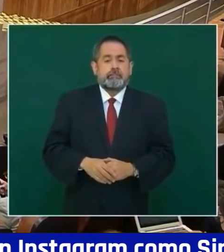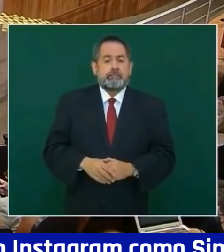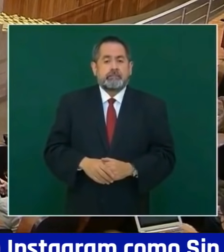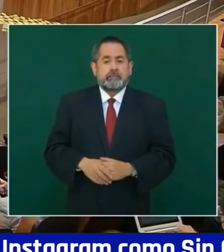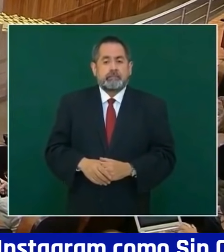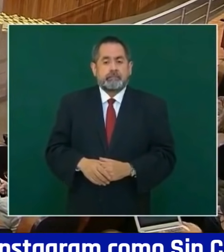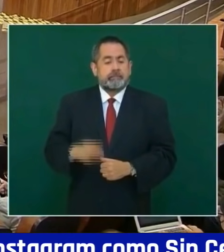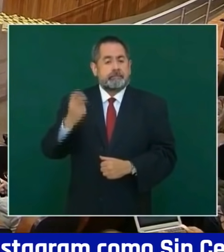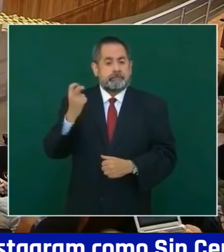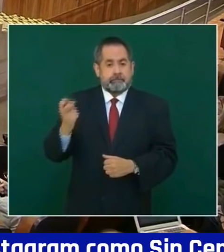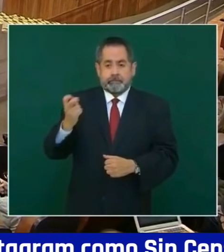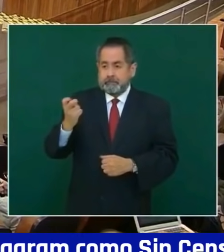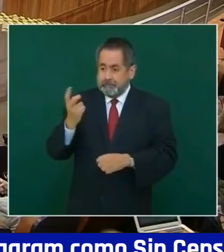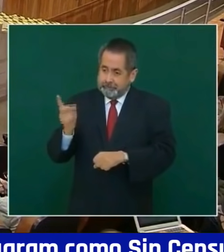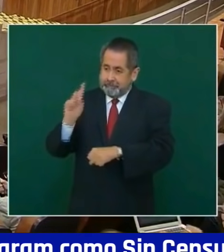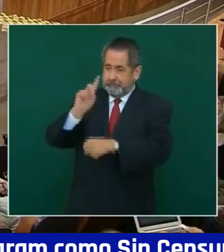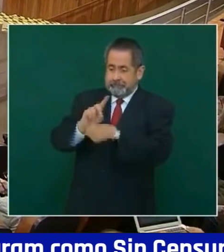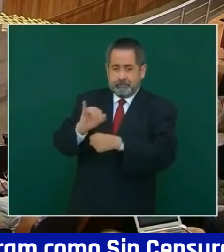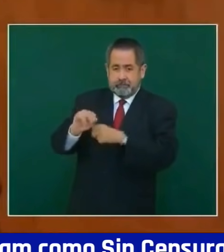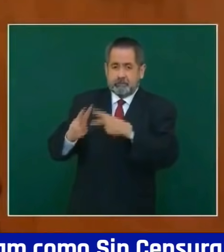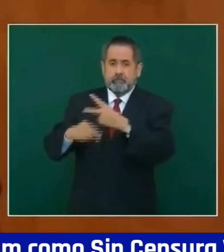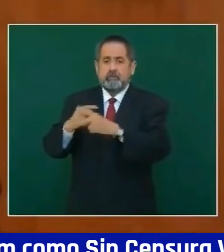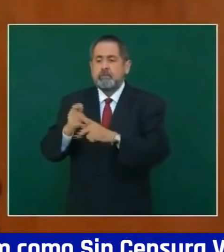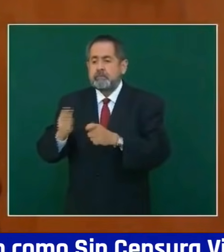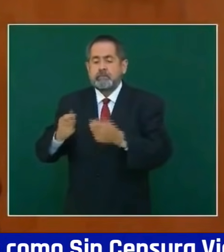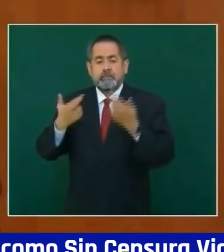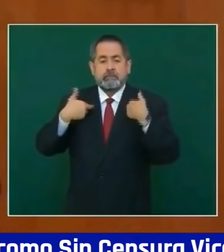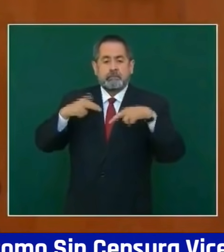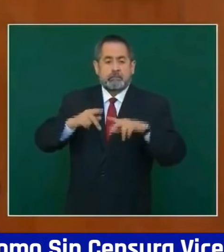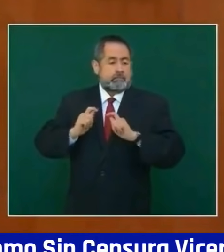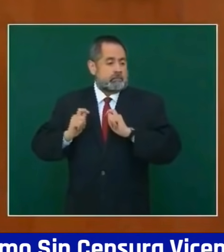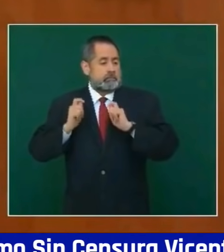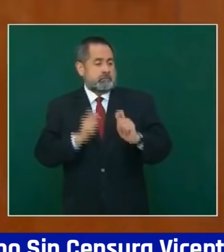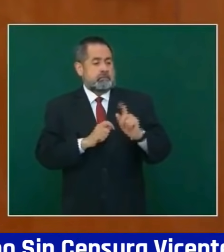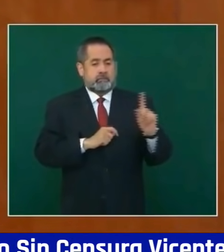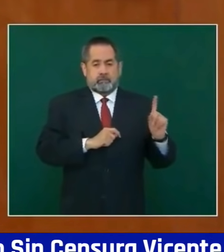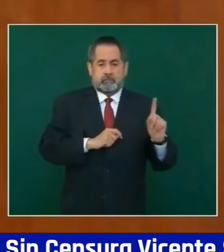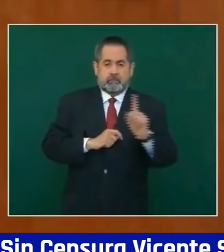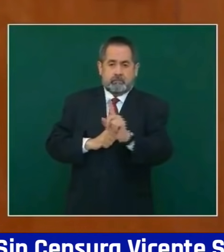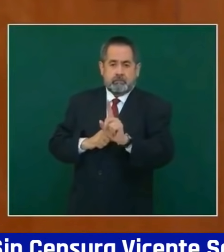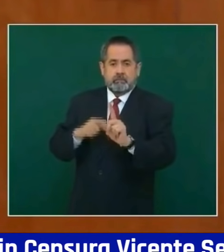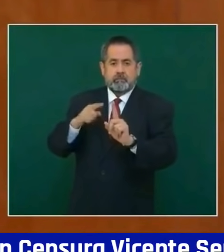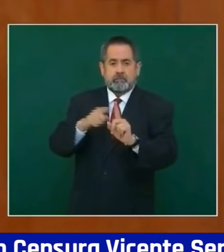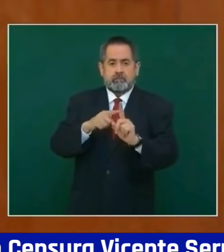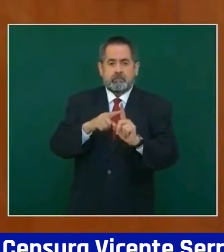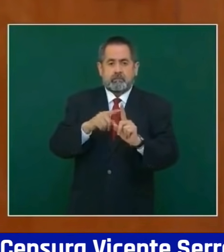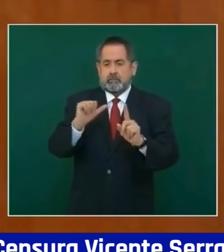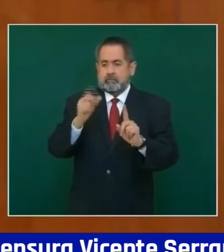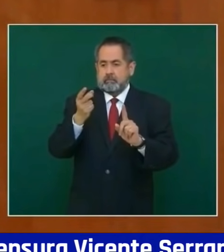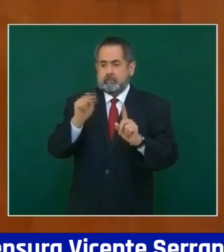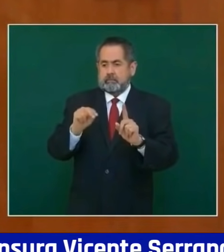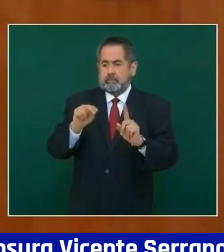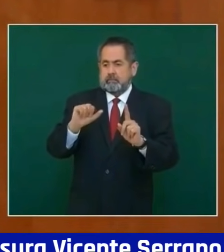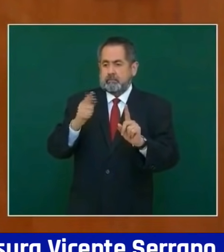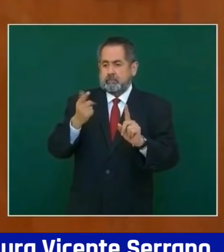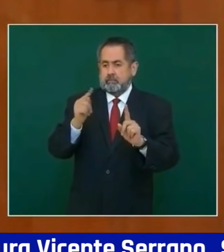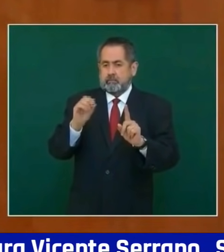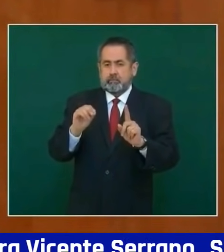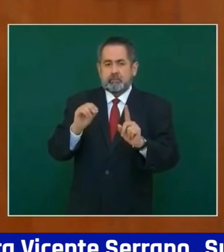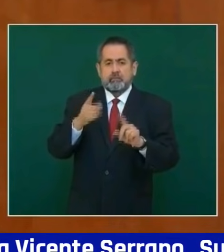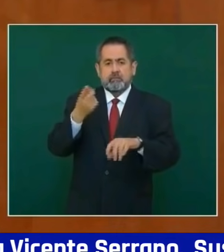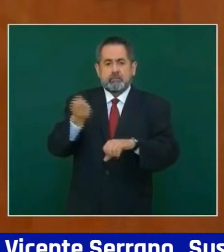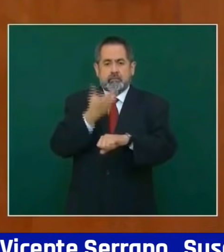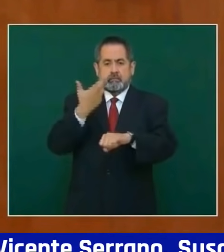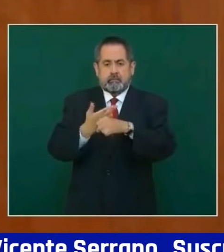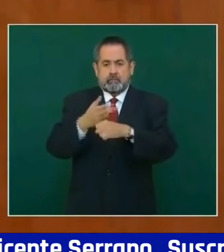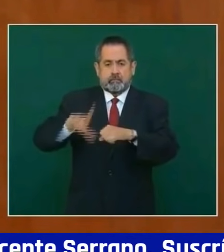A este importante acto asistirá en mi representación Adán Augusto López Hernández, secretario